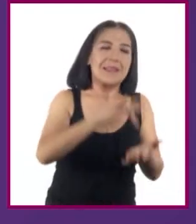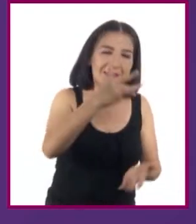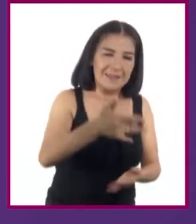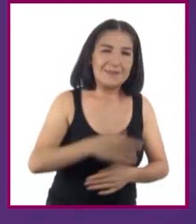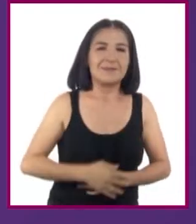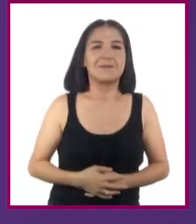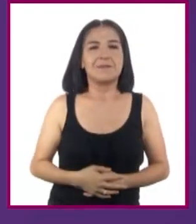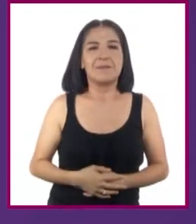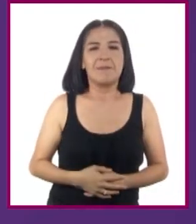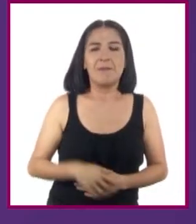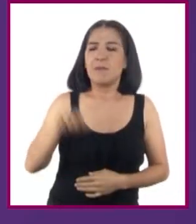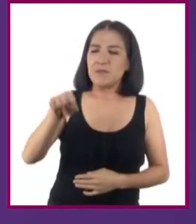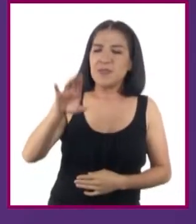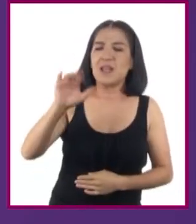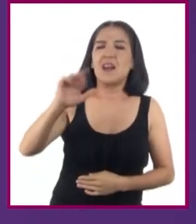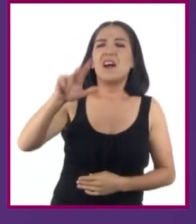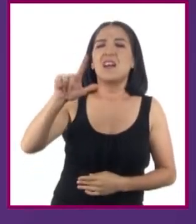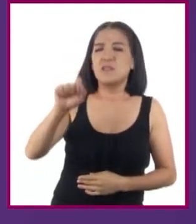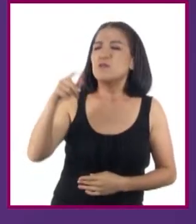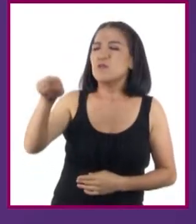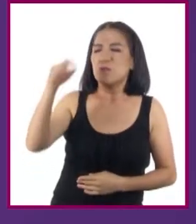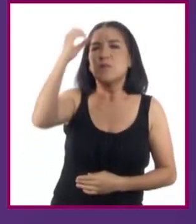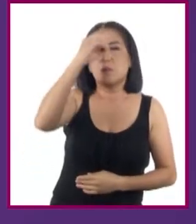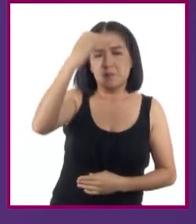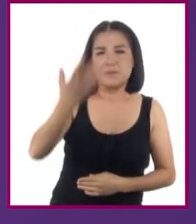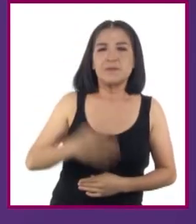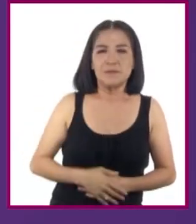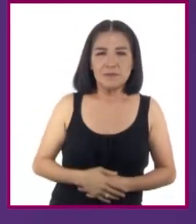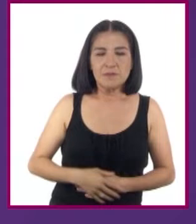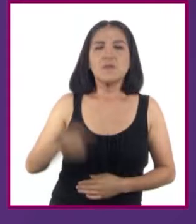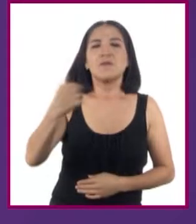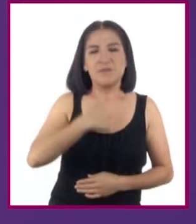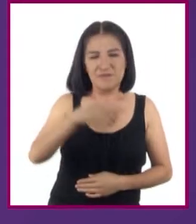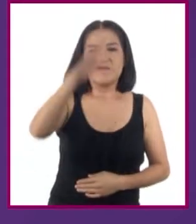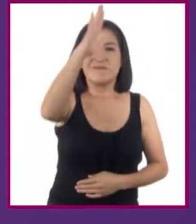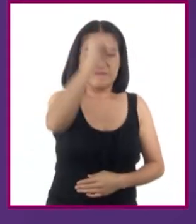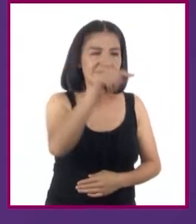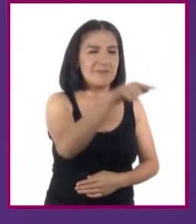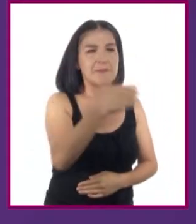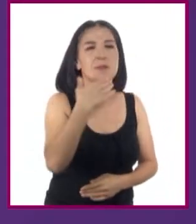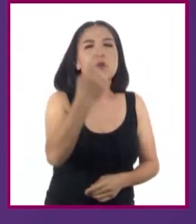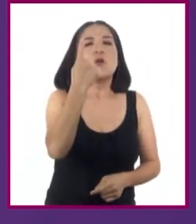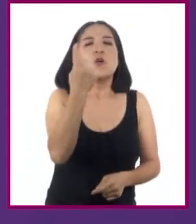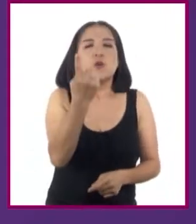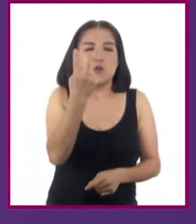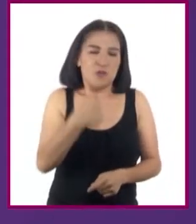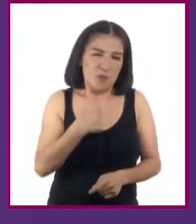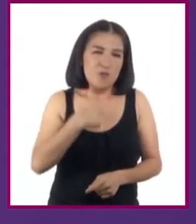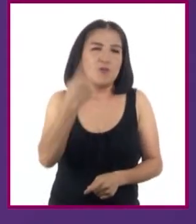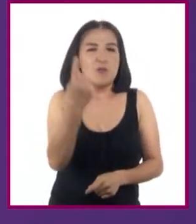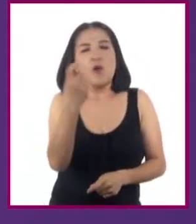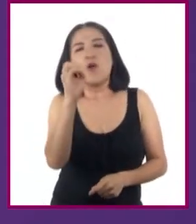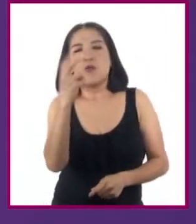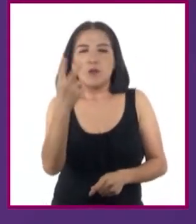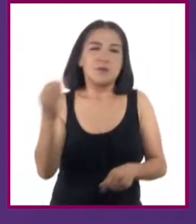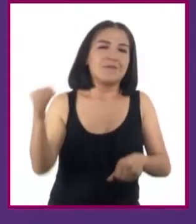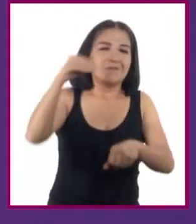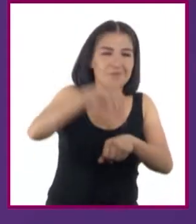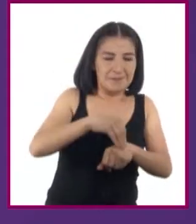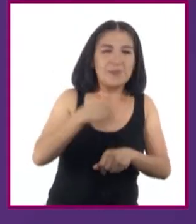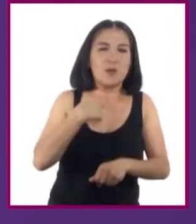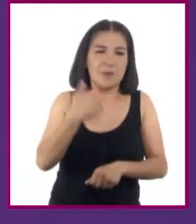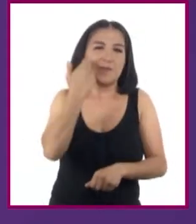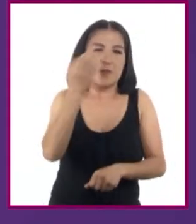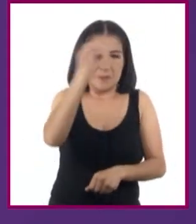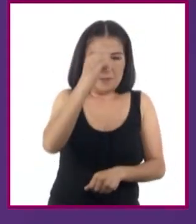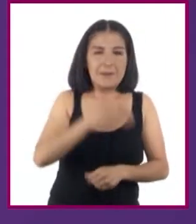Gracias. Carlos, ¿qué opina? Estoy totalmente de acuerdo. A ver, yo agregaría 2 o 3 cosillas. Una,